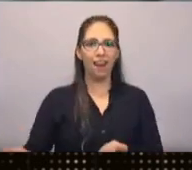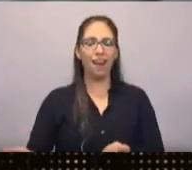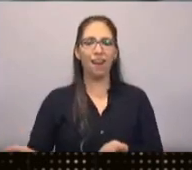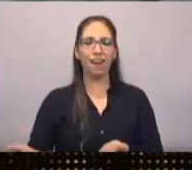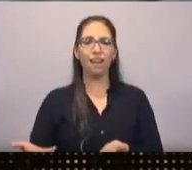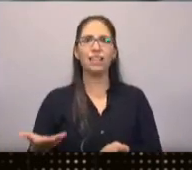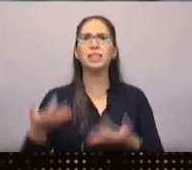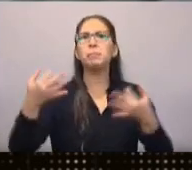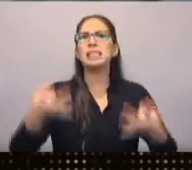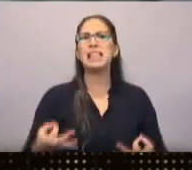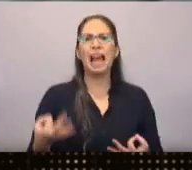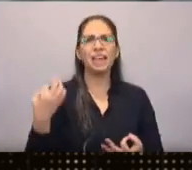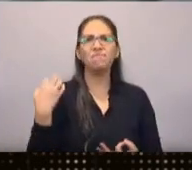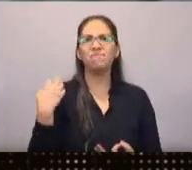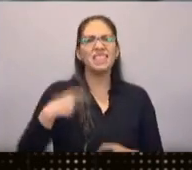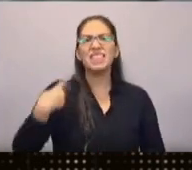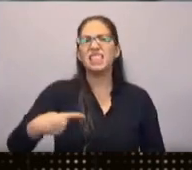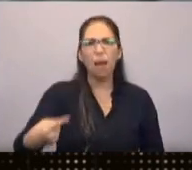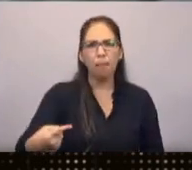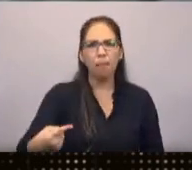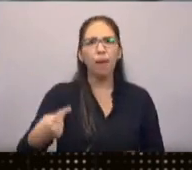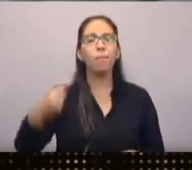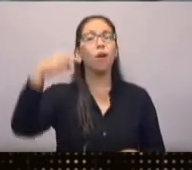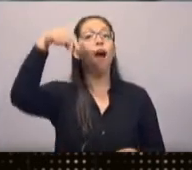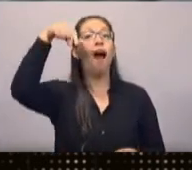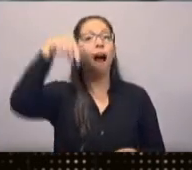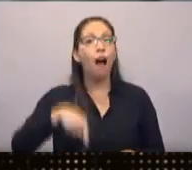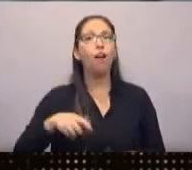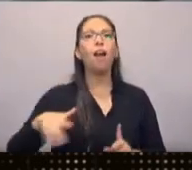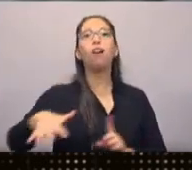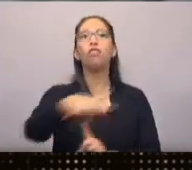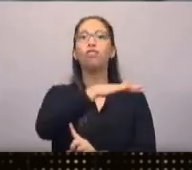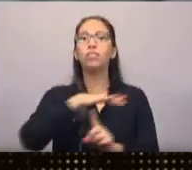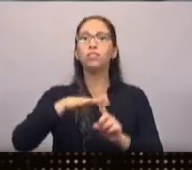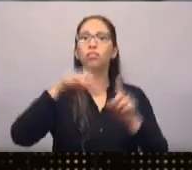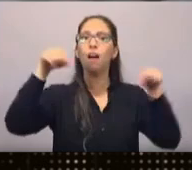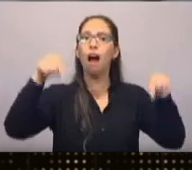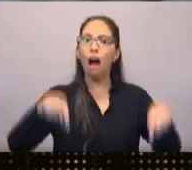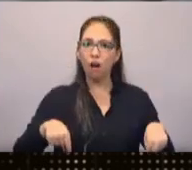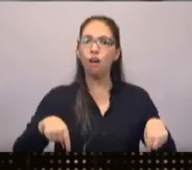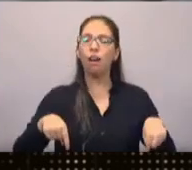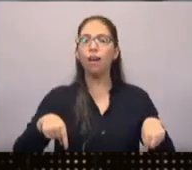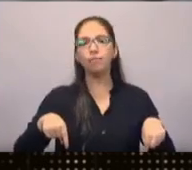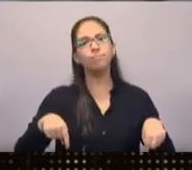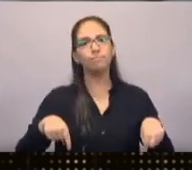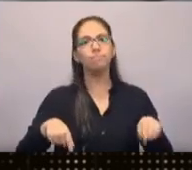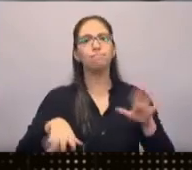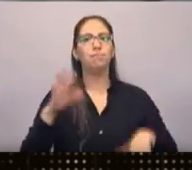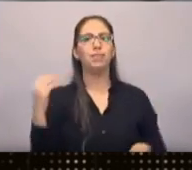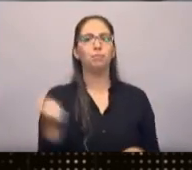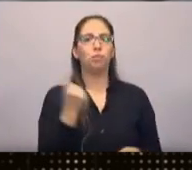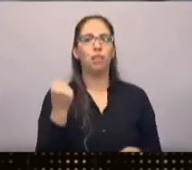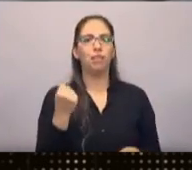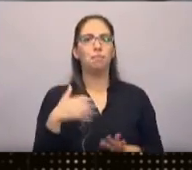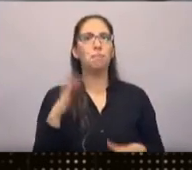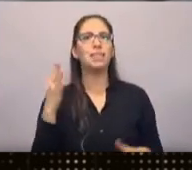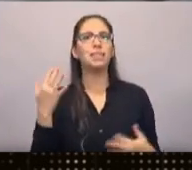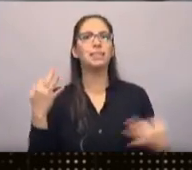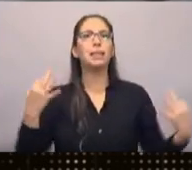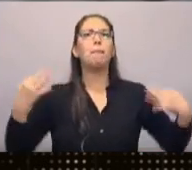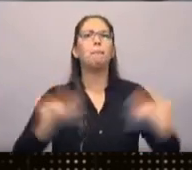en Sí yo diría en cualquier circunstancia pero no esta circunstancia todavía más importante más